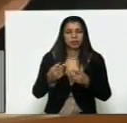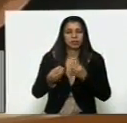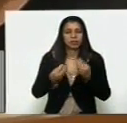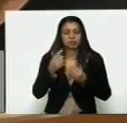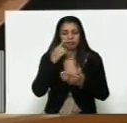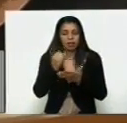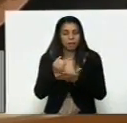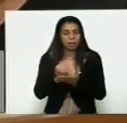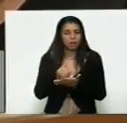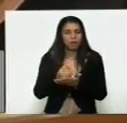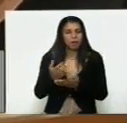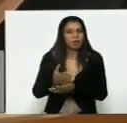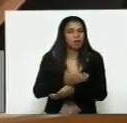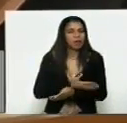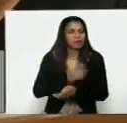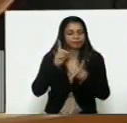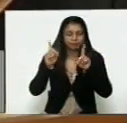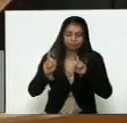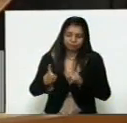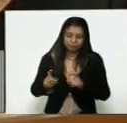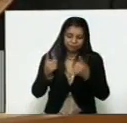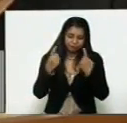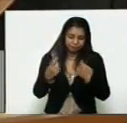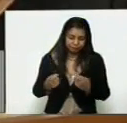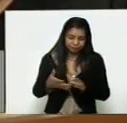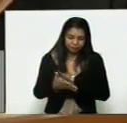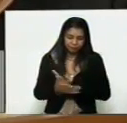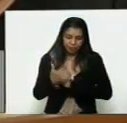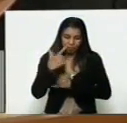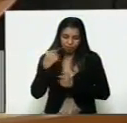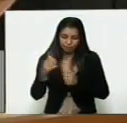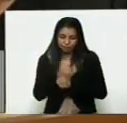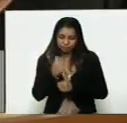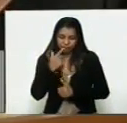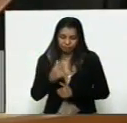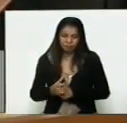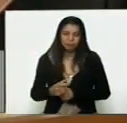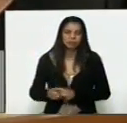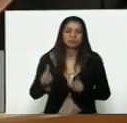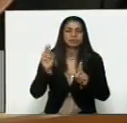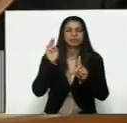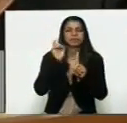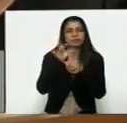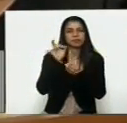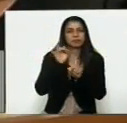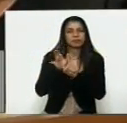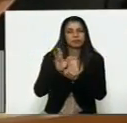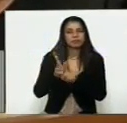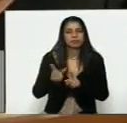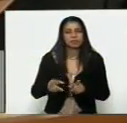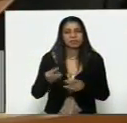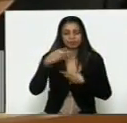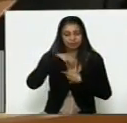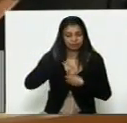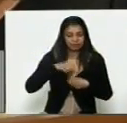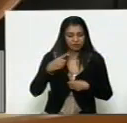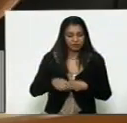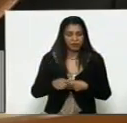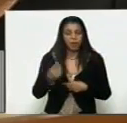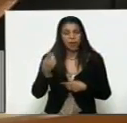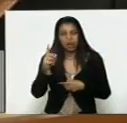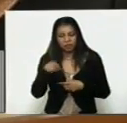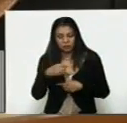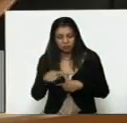pruebas para despistaje y diagnóstico del virus de inmunodeficiencia humana, VIH